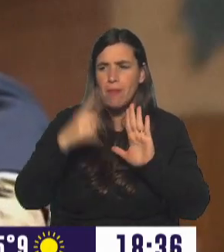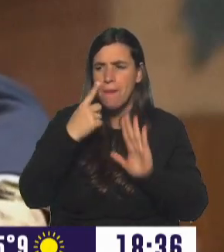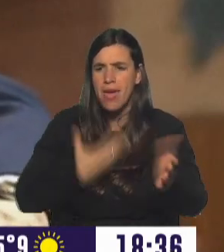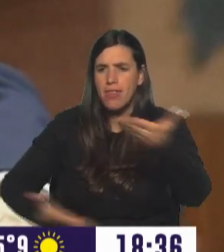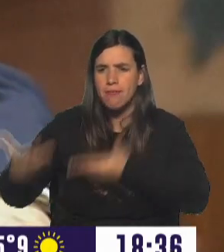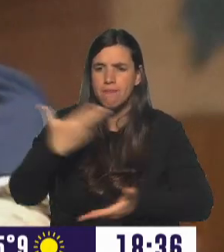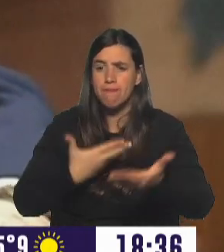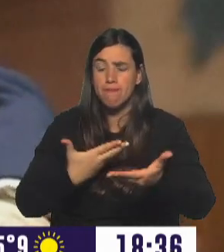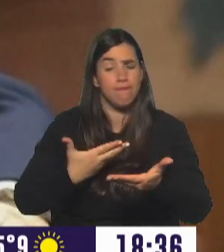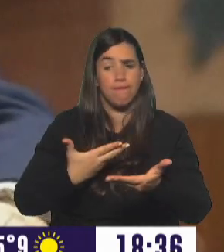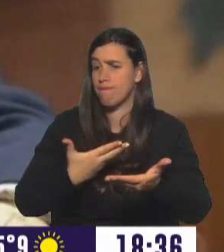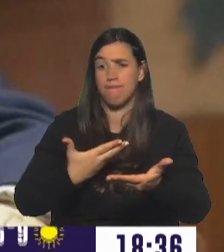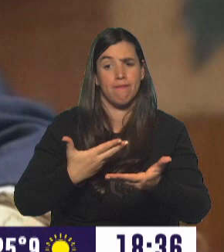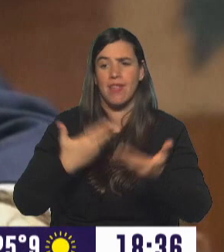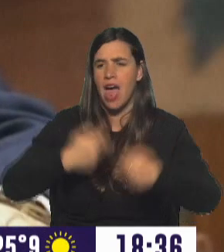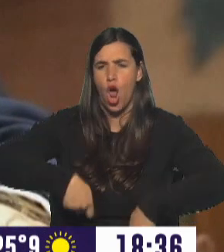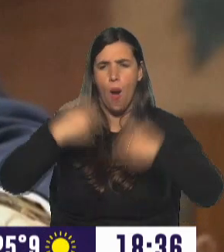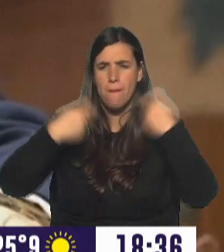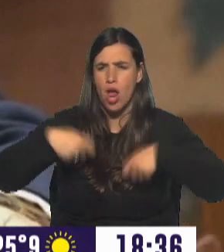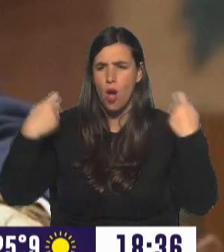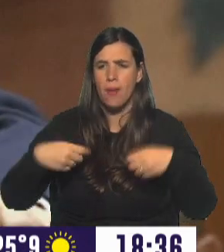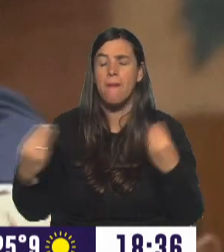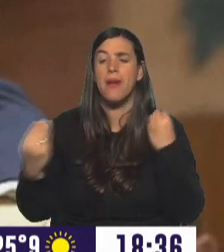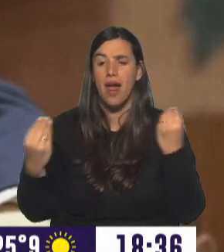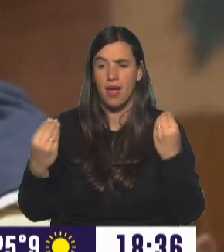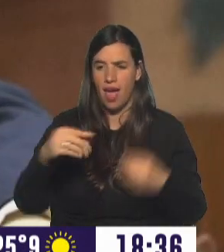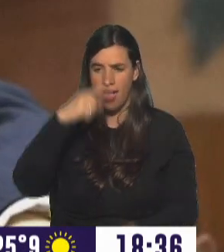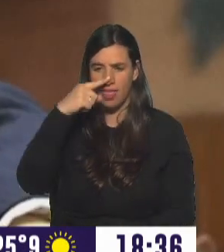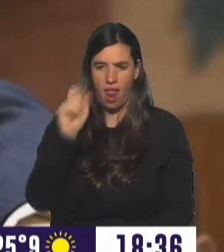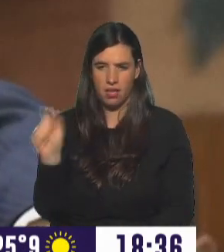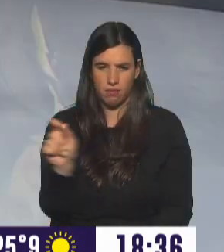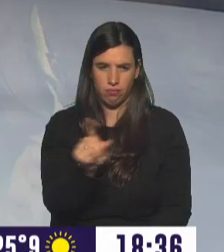en cómo romperlas para su propia conveniencia.